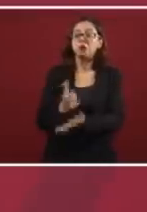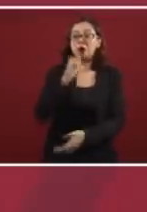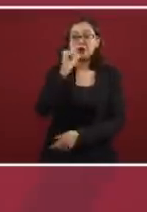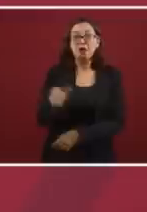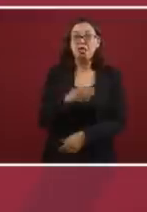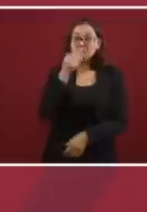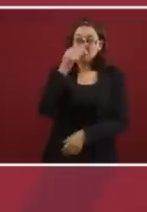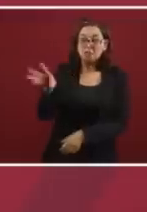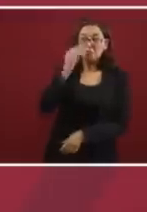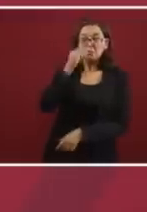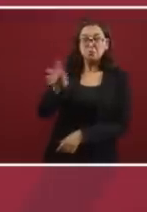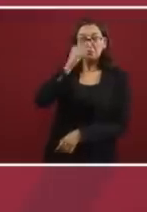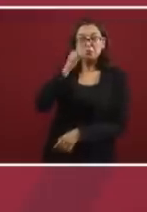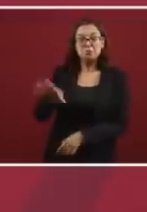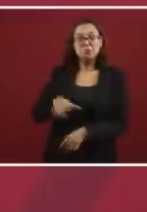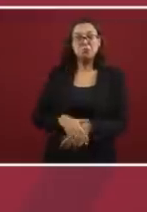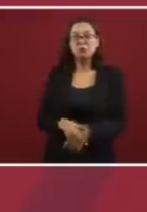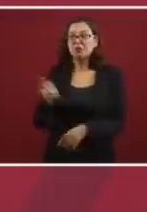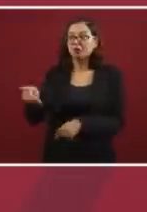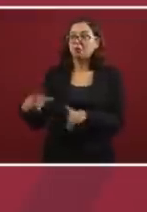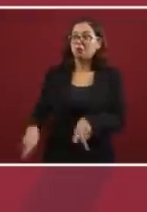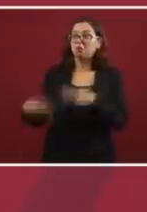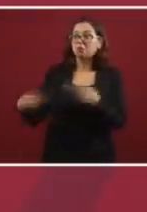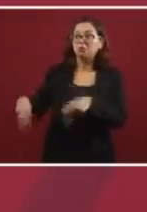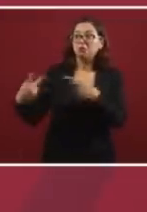los ambulantes